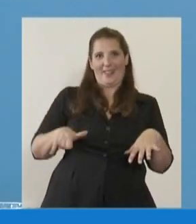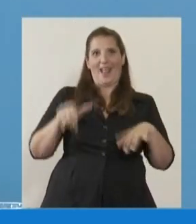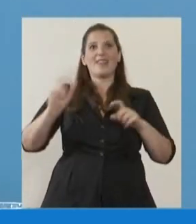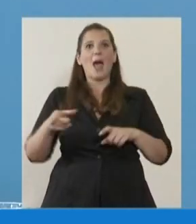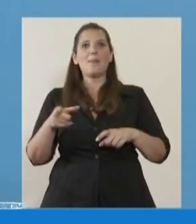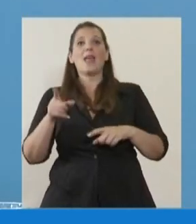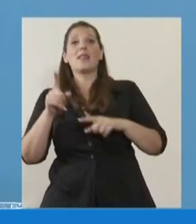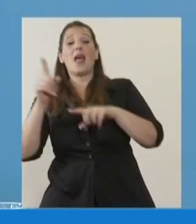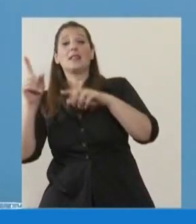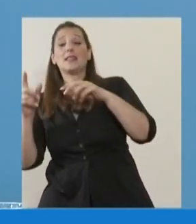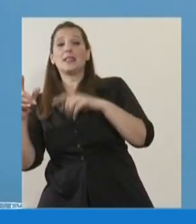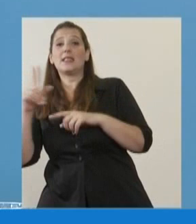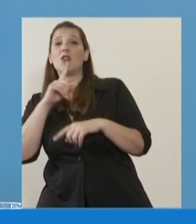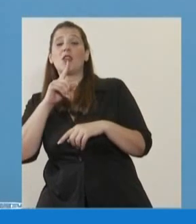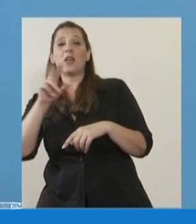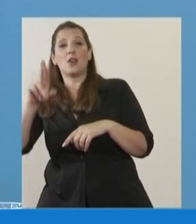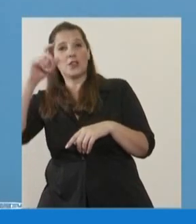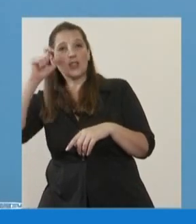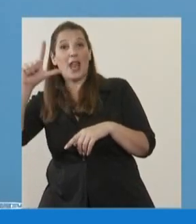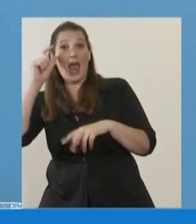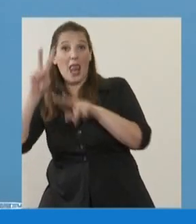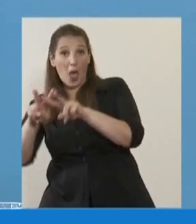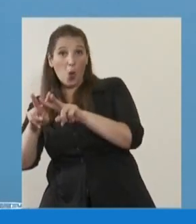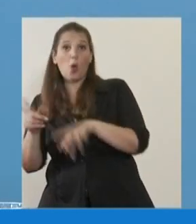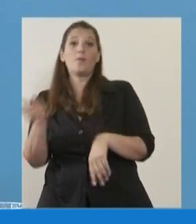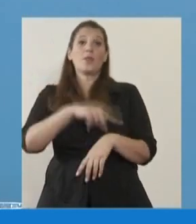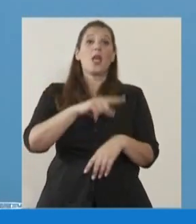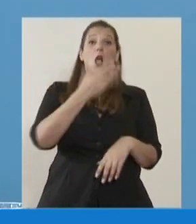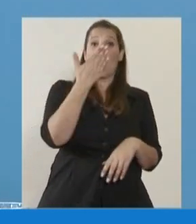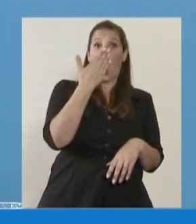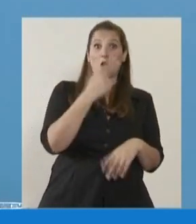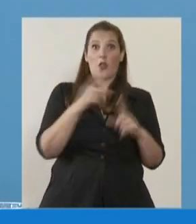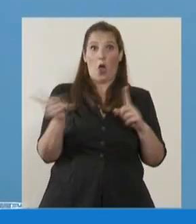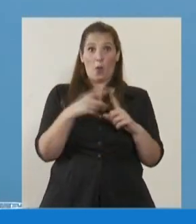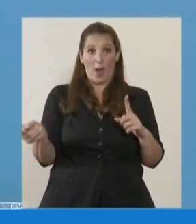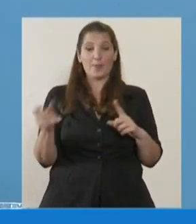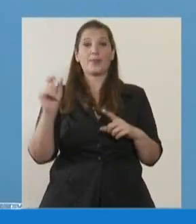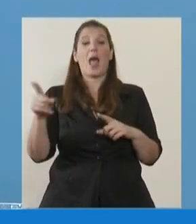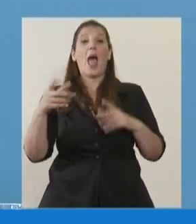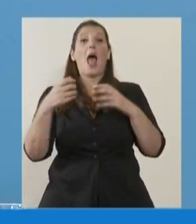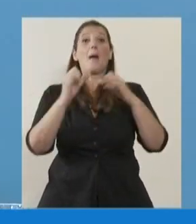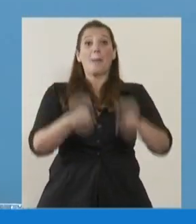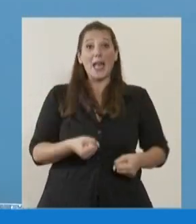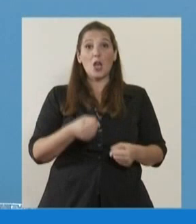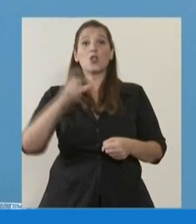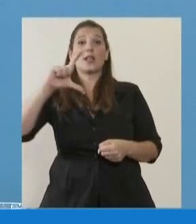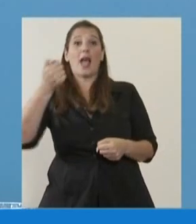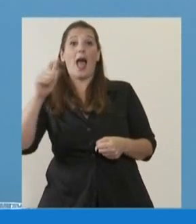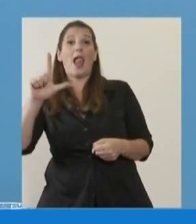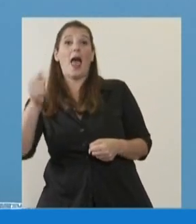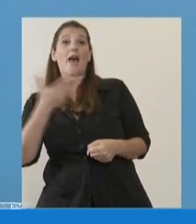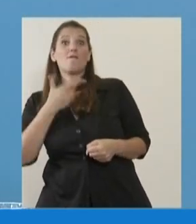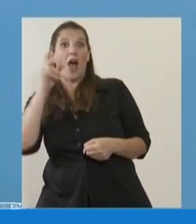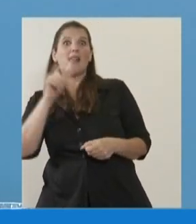modo estacional. Y entonces ahora vamos a programar Bariloche y Calafate como regular, es decir, se va a